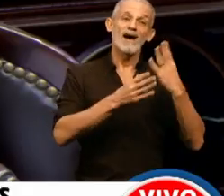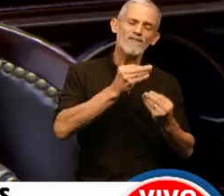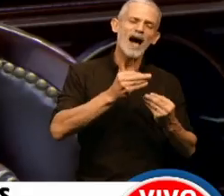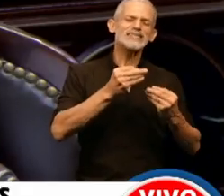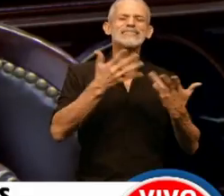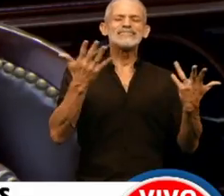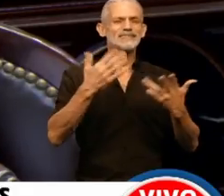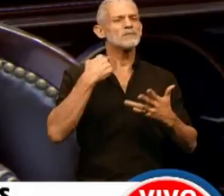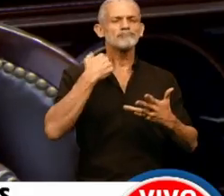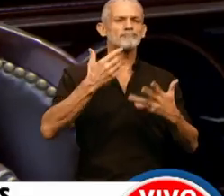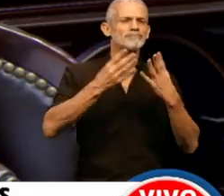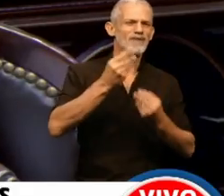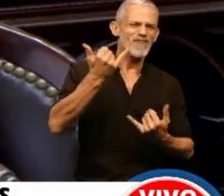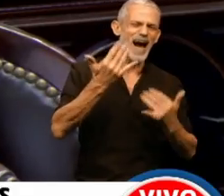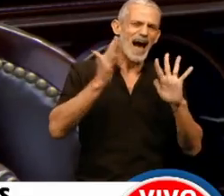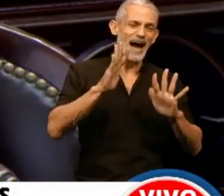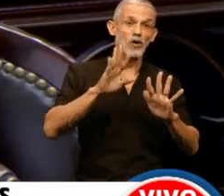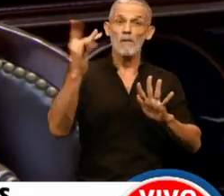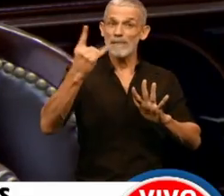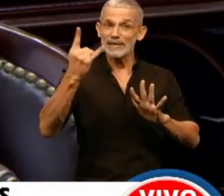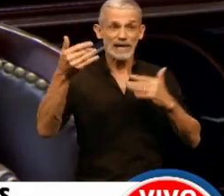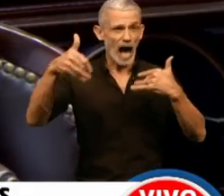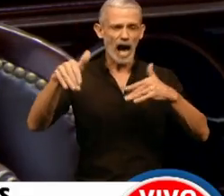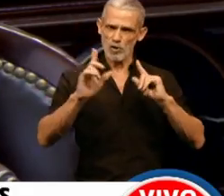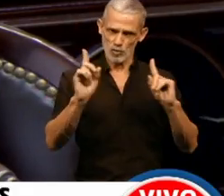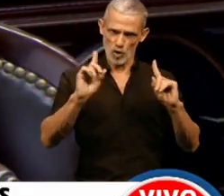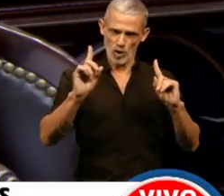involuntarios ni las mentiras